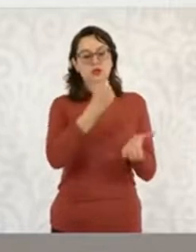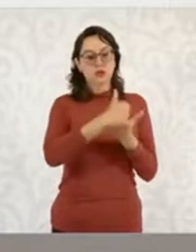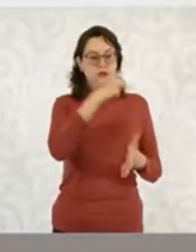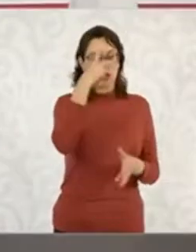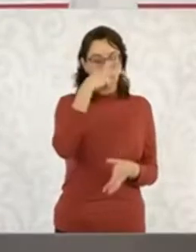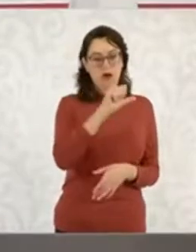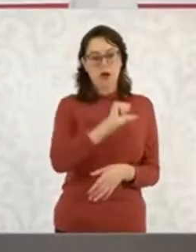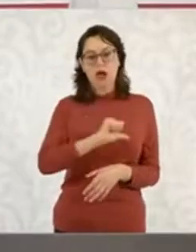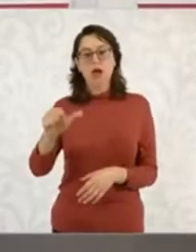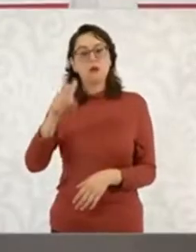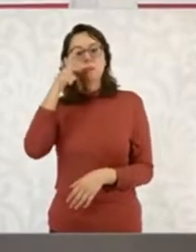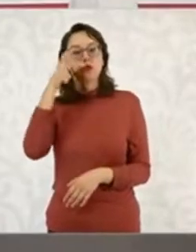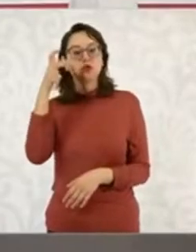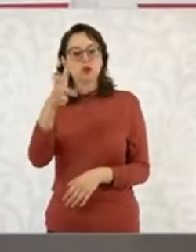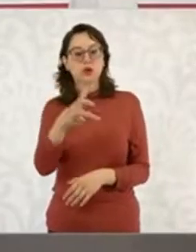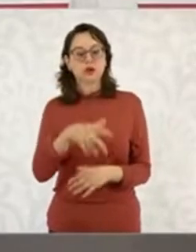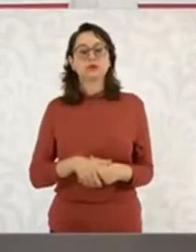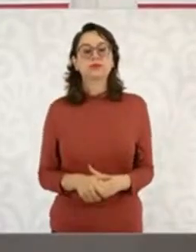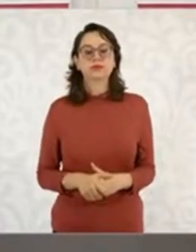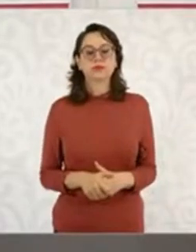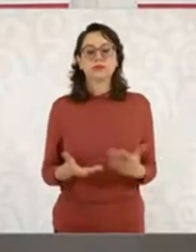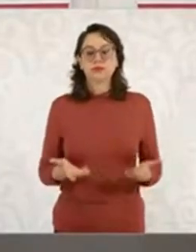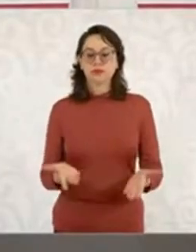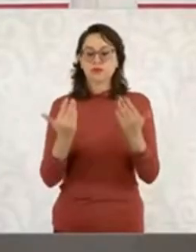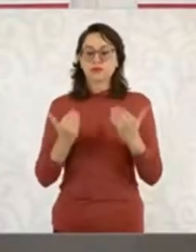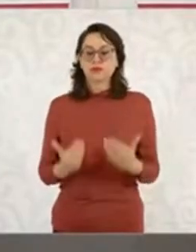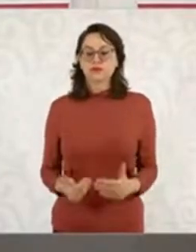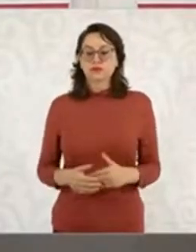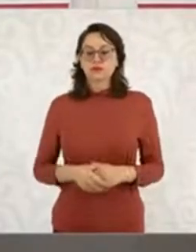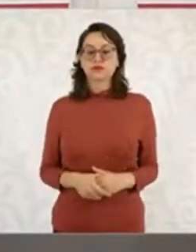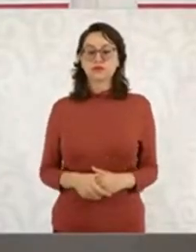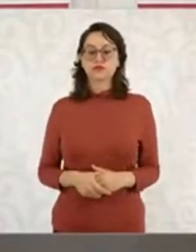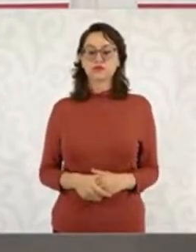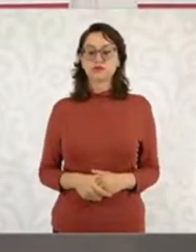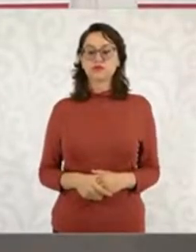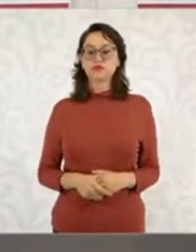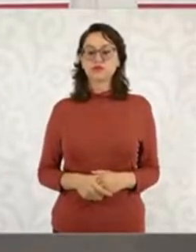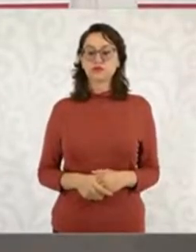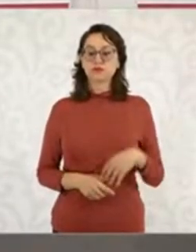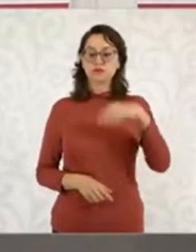Pachuca. La que sigue, por favor. ¿Qué características tiene